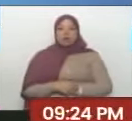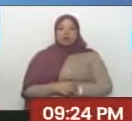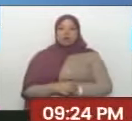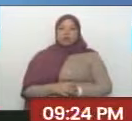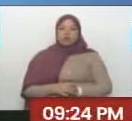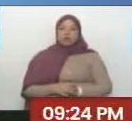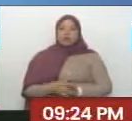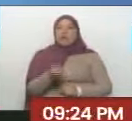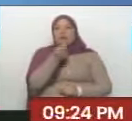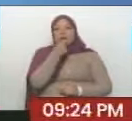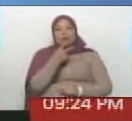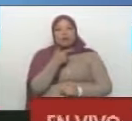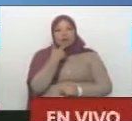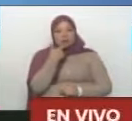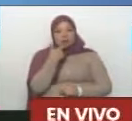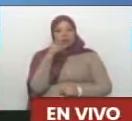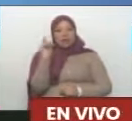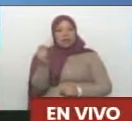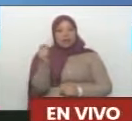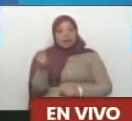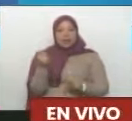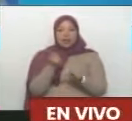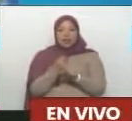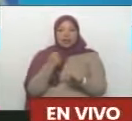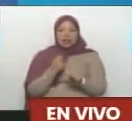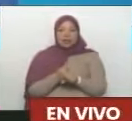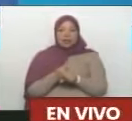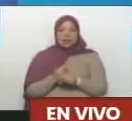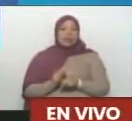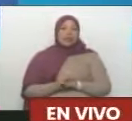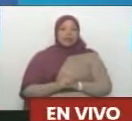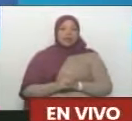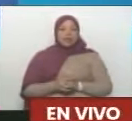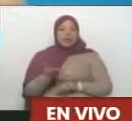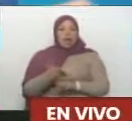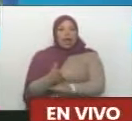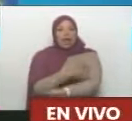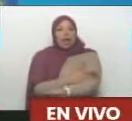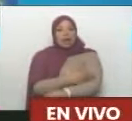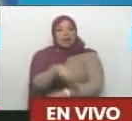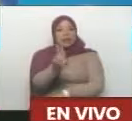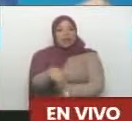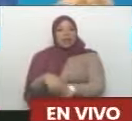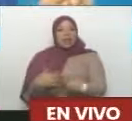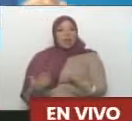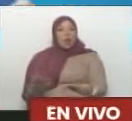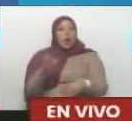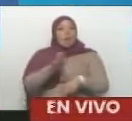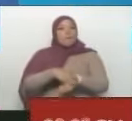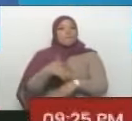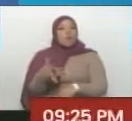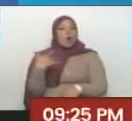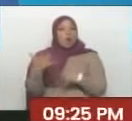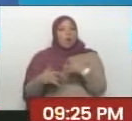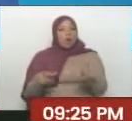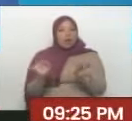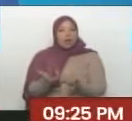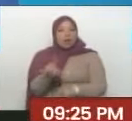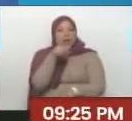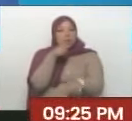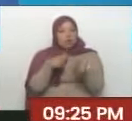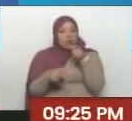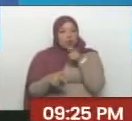Por eso es tan maravillosa la tarea que se ha cumplido. ¿Y por qué no se había hecho antes? ¿Por qué? Es que nadie se lo